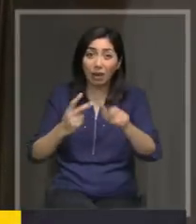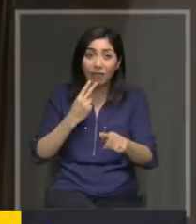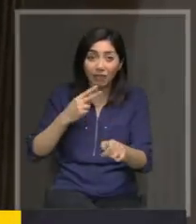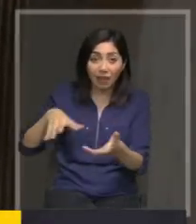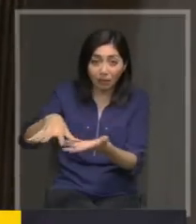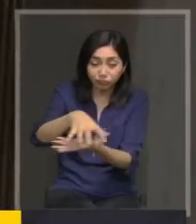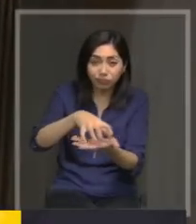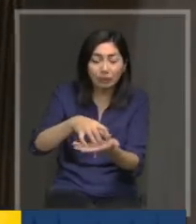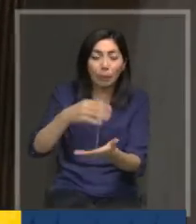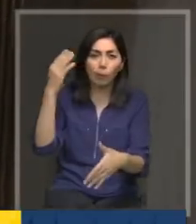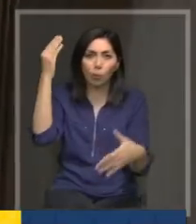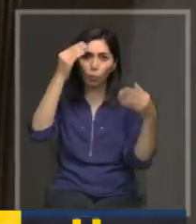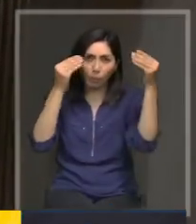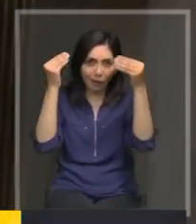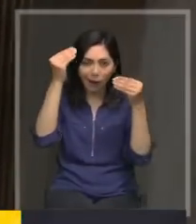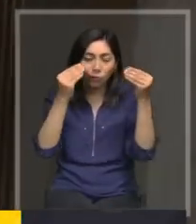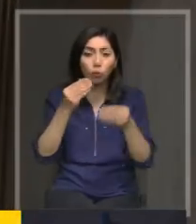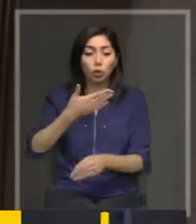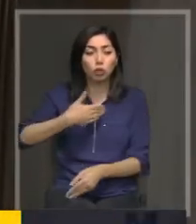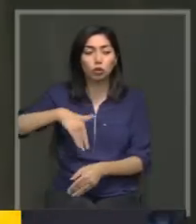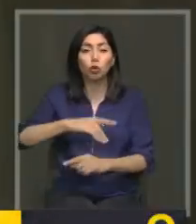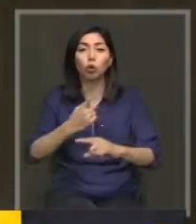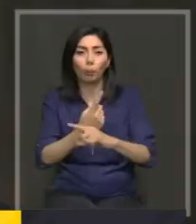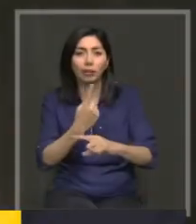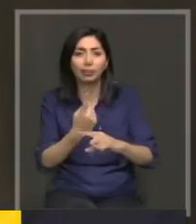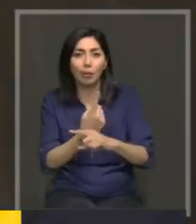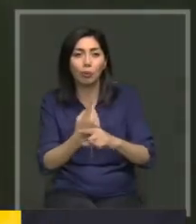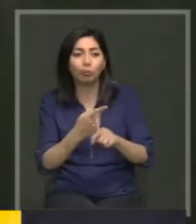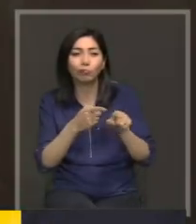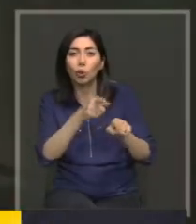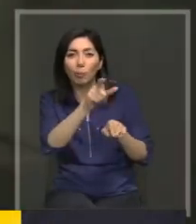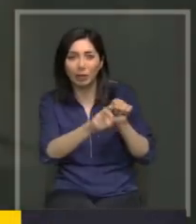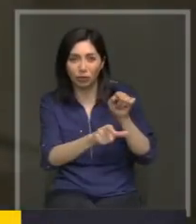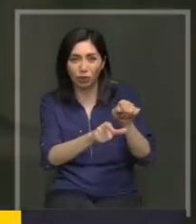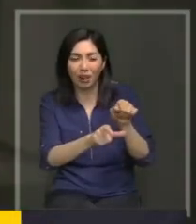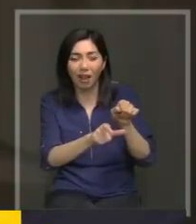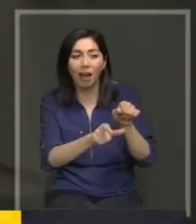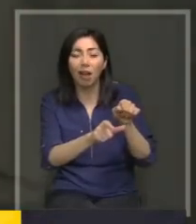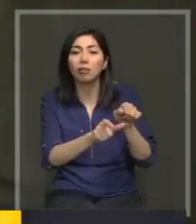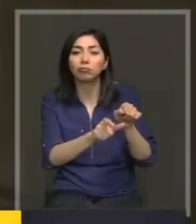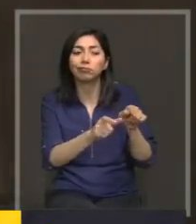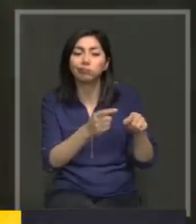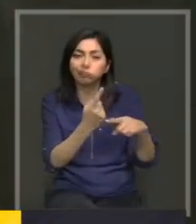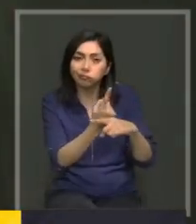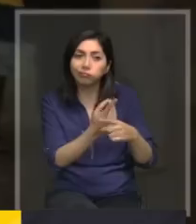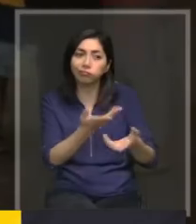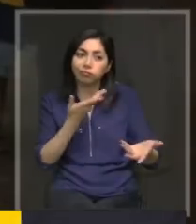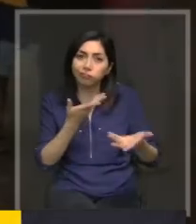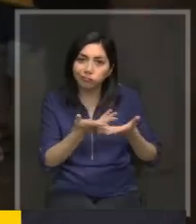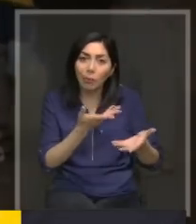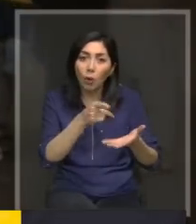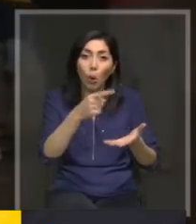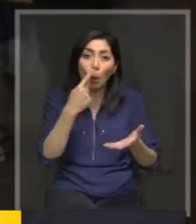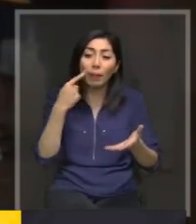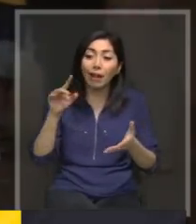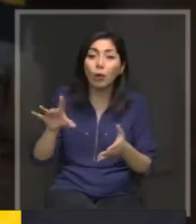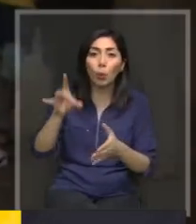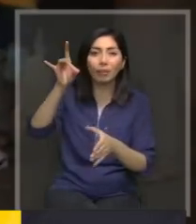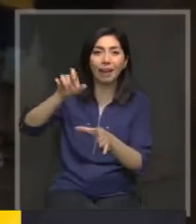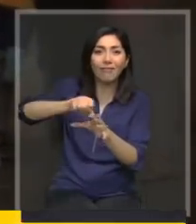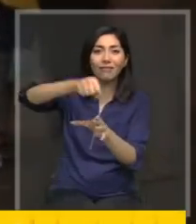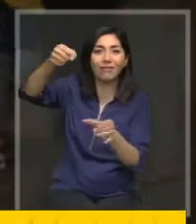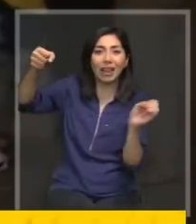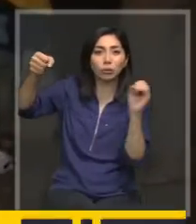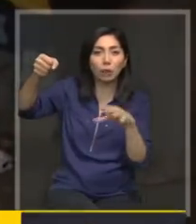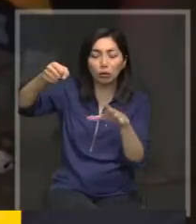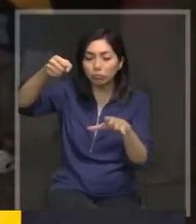podido hablar precisamente con esta persona habló con los medios de comunicación, que encontró este basurero con este cuerpo al interior. Él,